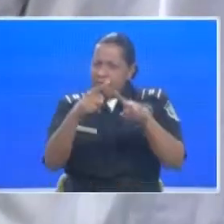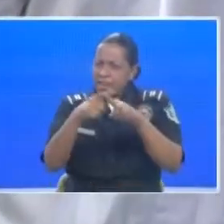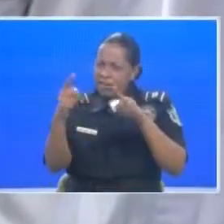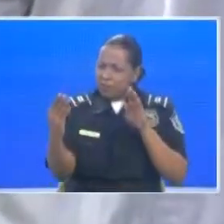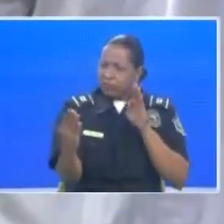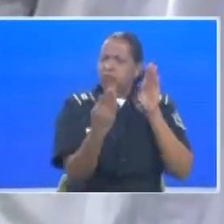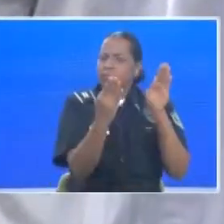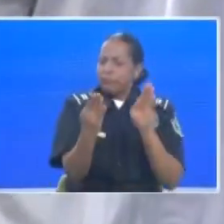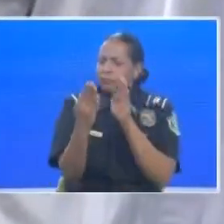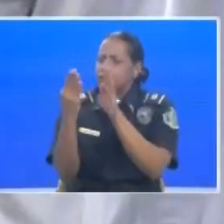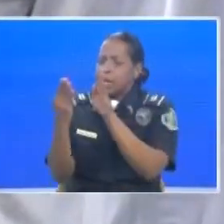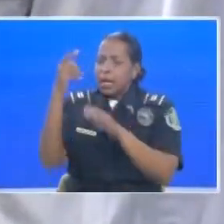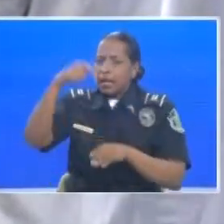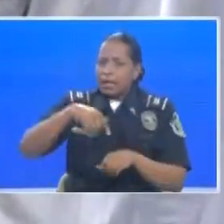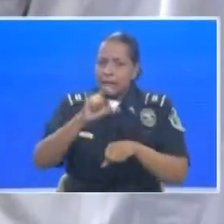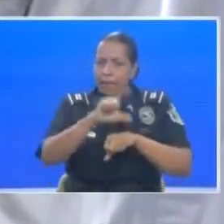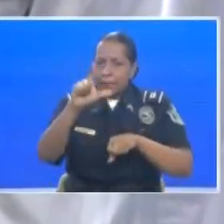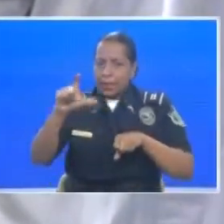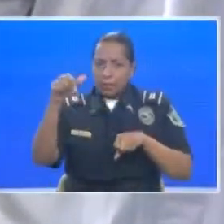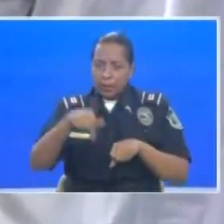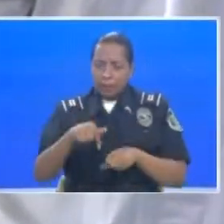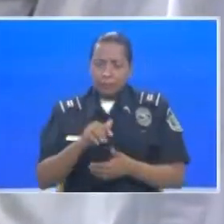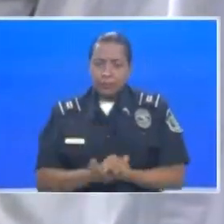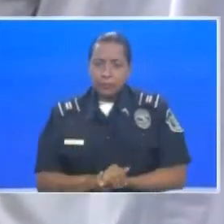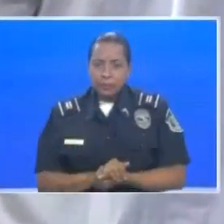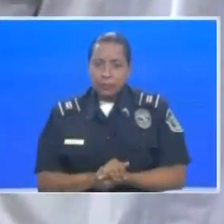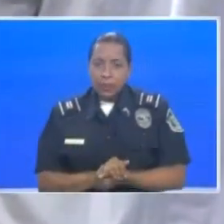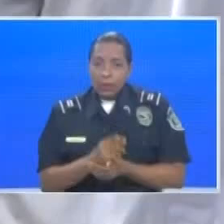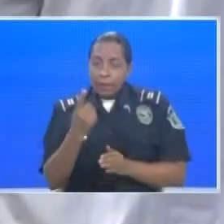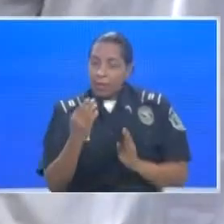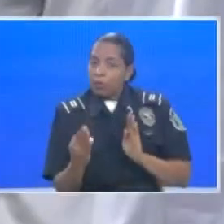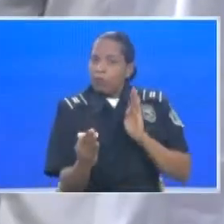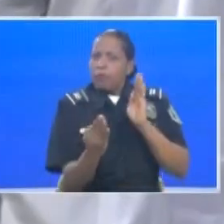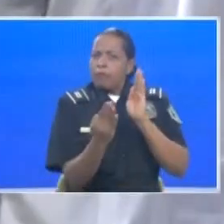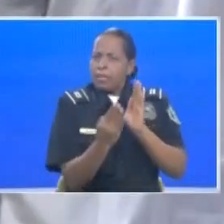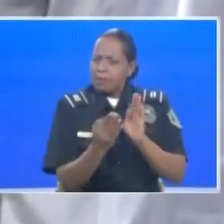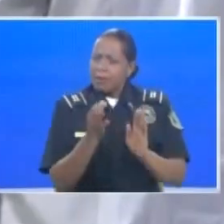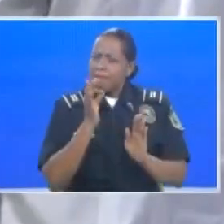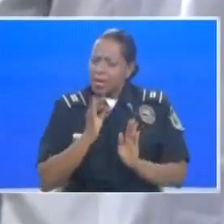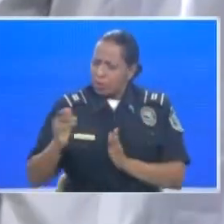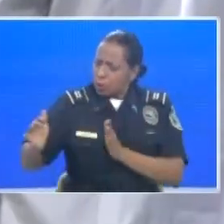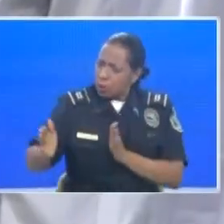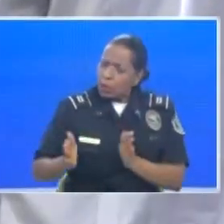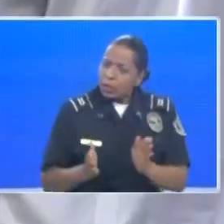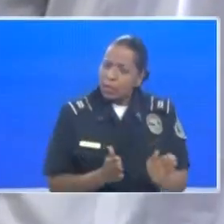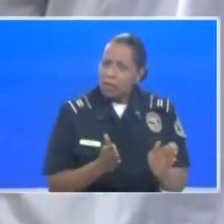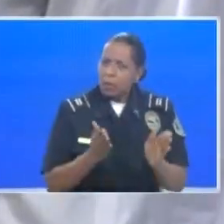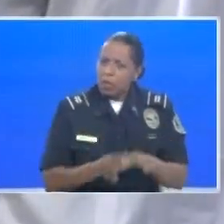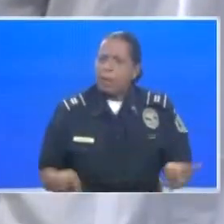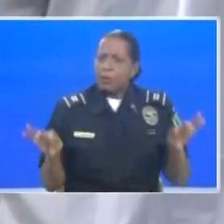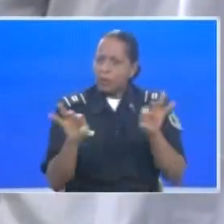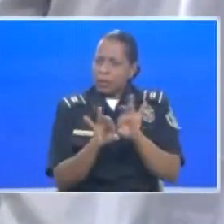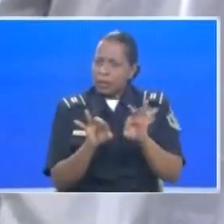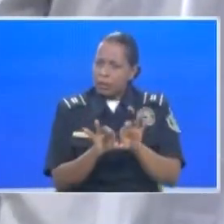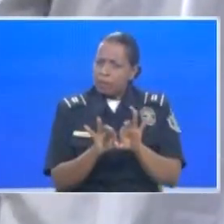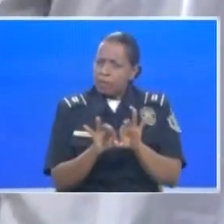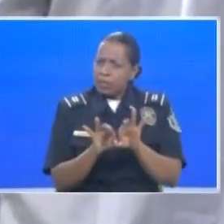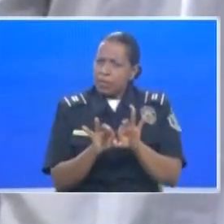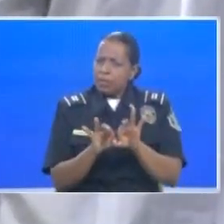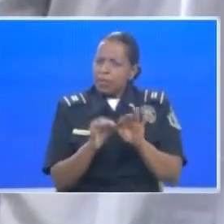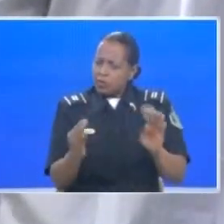aquí en la República de Panamá, pero son frentes muy bien coordinados. son